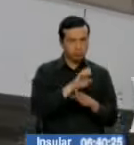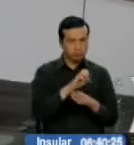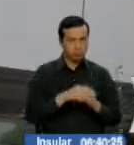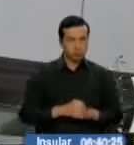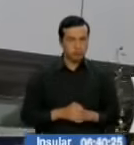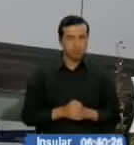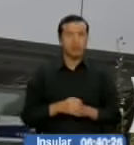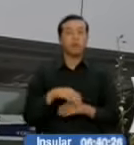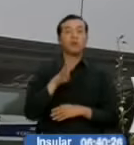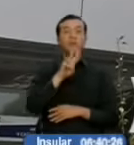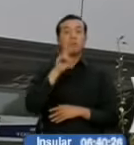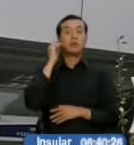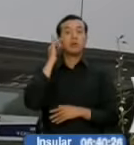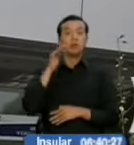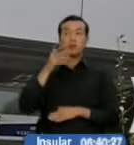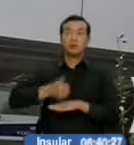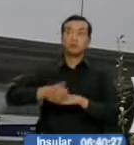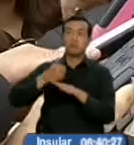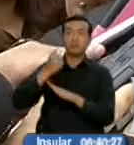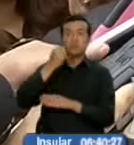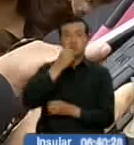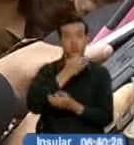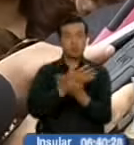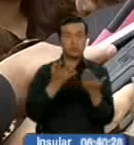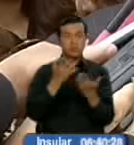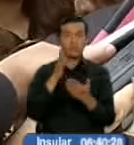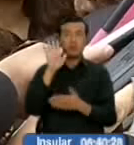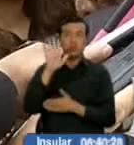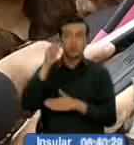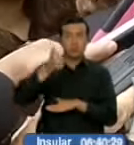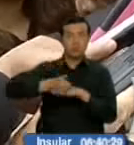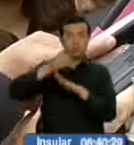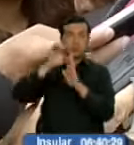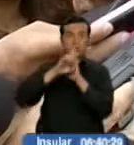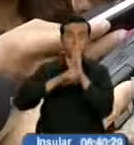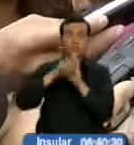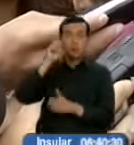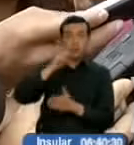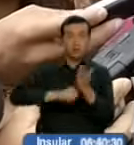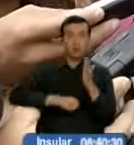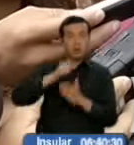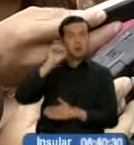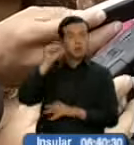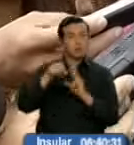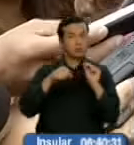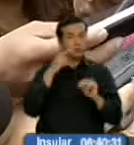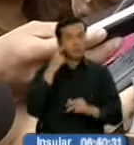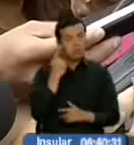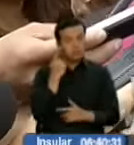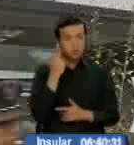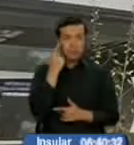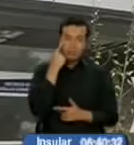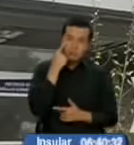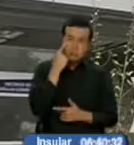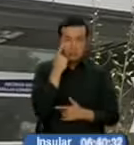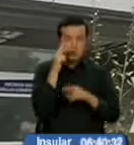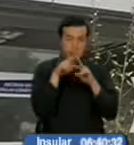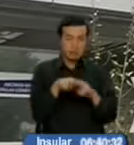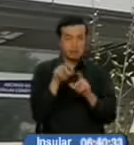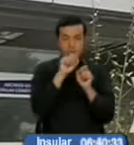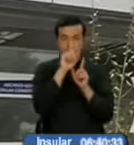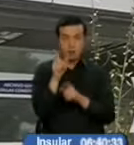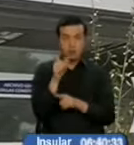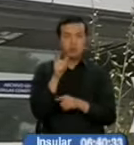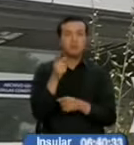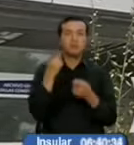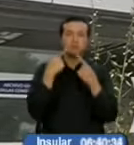Corte tendría 20 días hábiles para pronunciarse. La Corte Constitucional tiene que validar la pregunta para que no sea inductiva ni engañosa. Según publicaciones